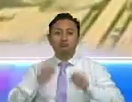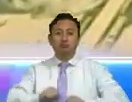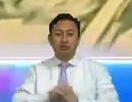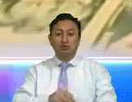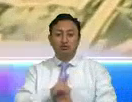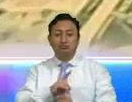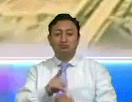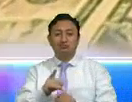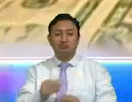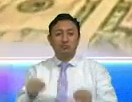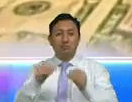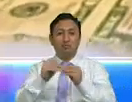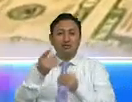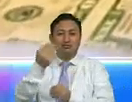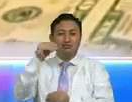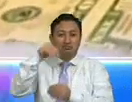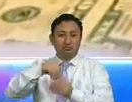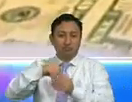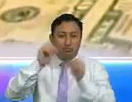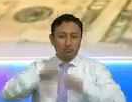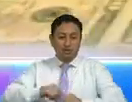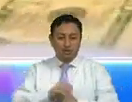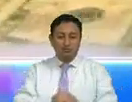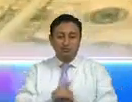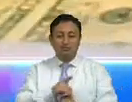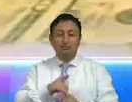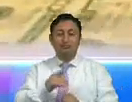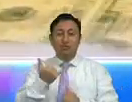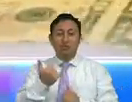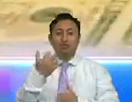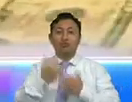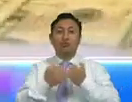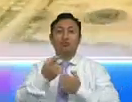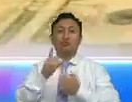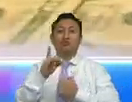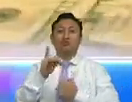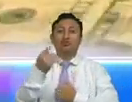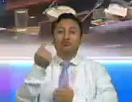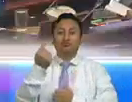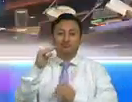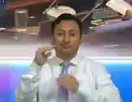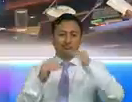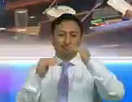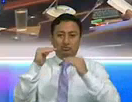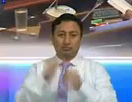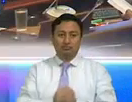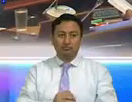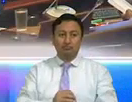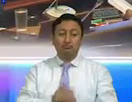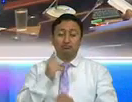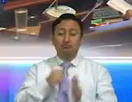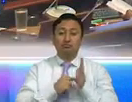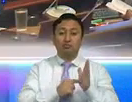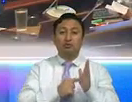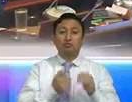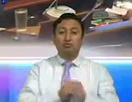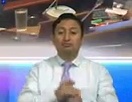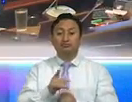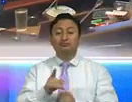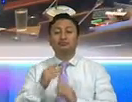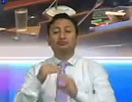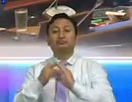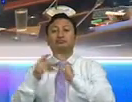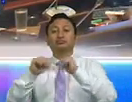nivel de financiamiento que permita reconstruir el desequilibrio fiscal aseguró martínez entre las cuales constan enviar al legislativo